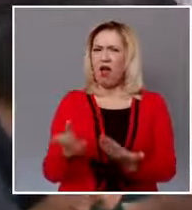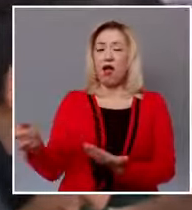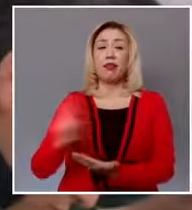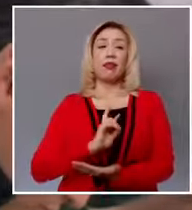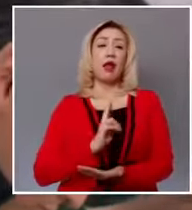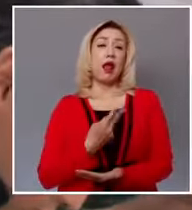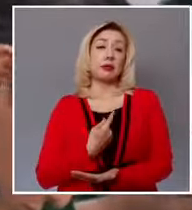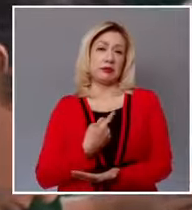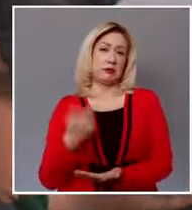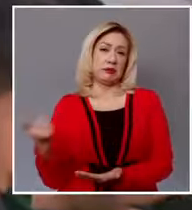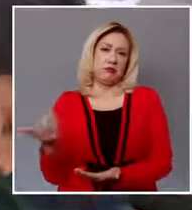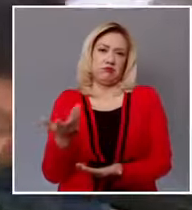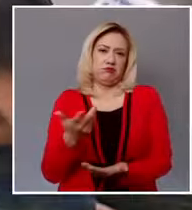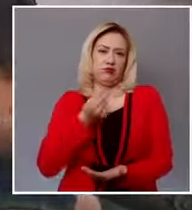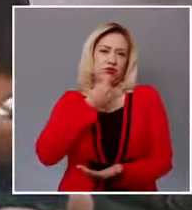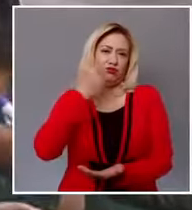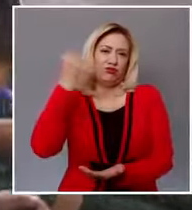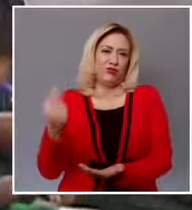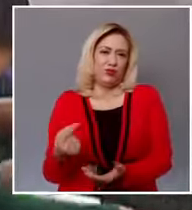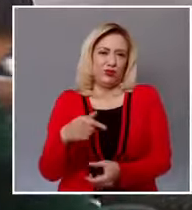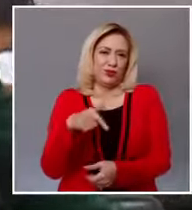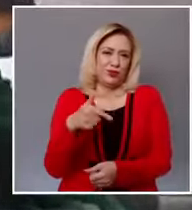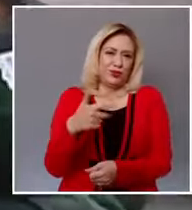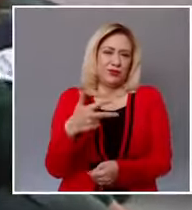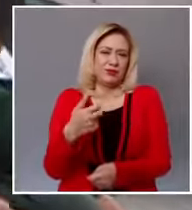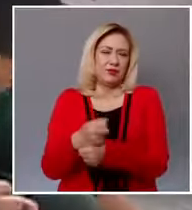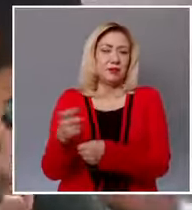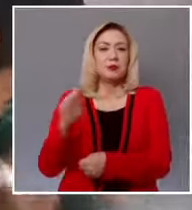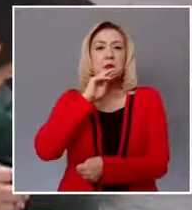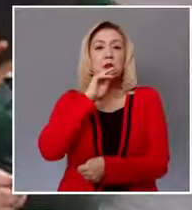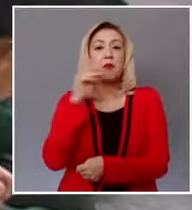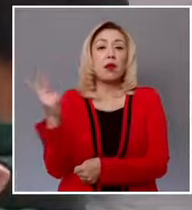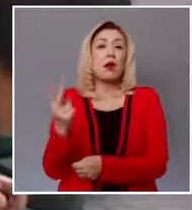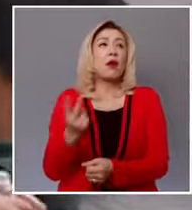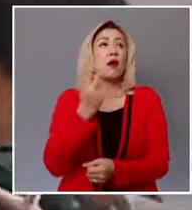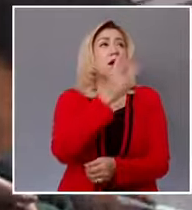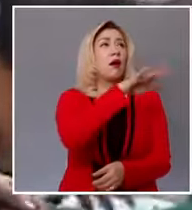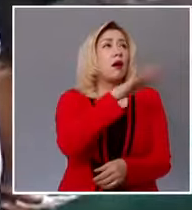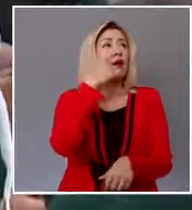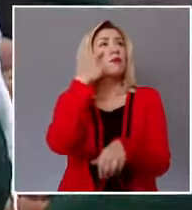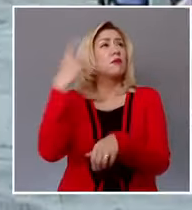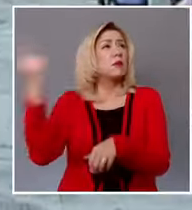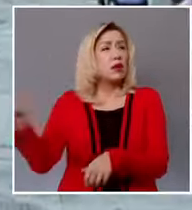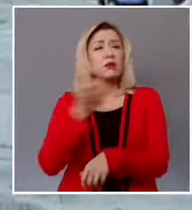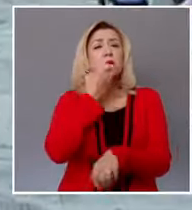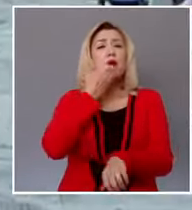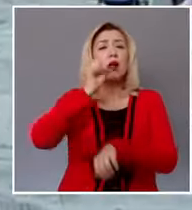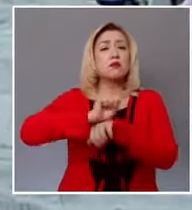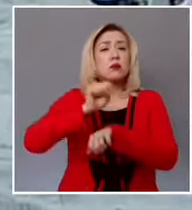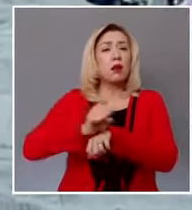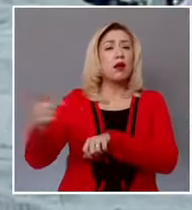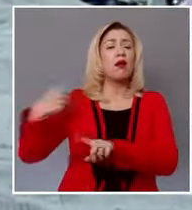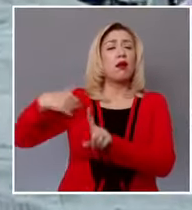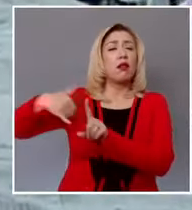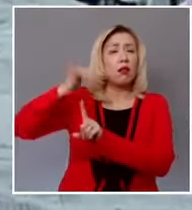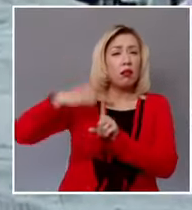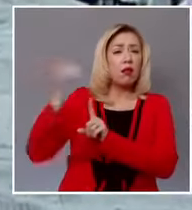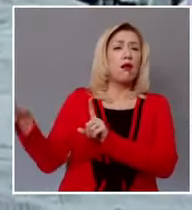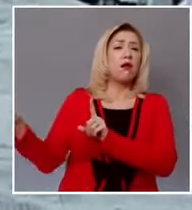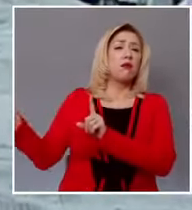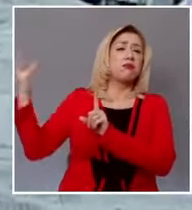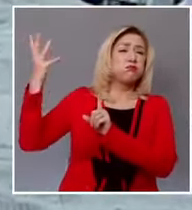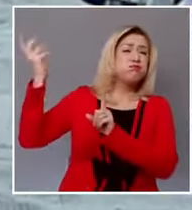madre explicaron al delegado la situación que vivía en la secundaria en donde estudia: acoso físico y verbal,